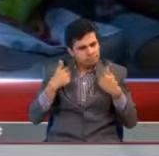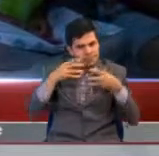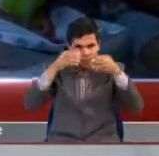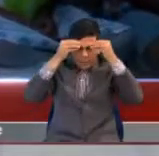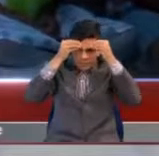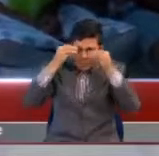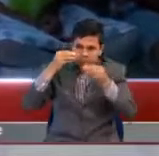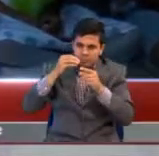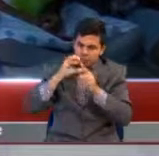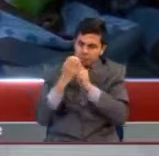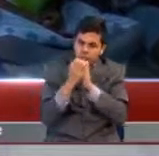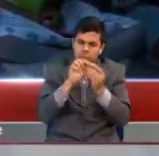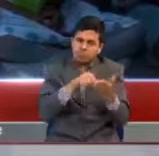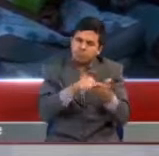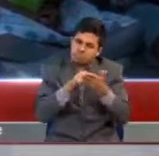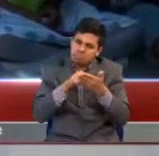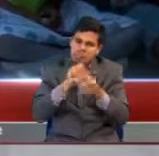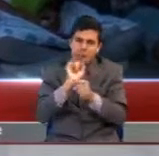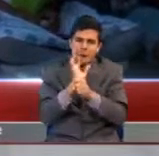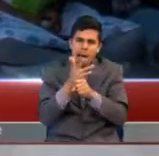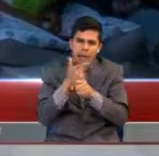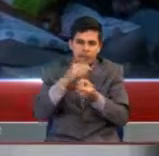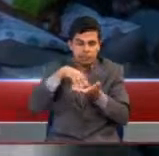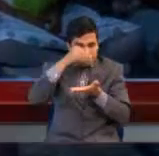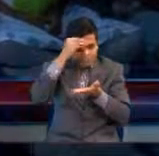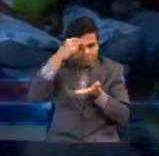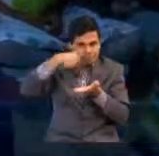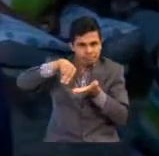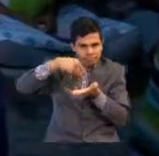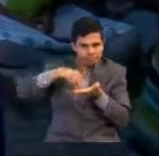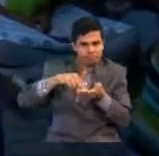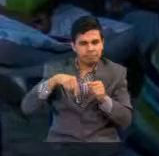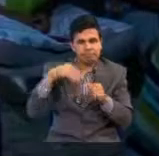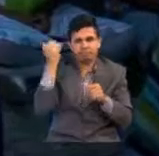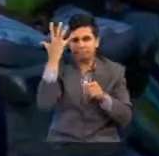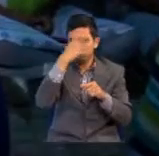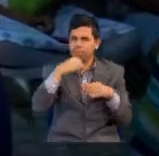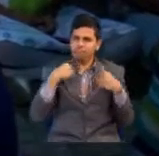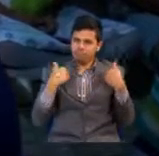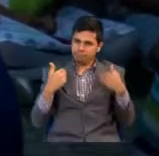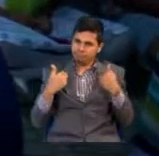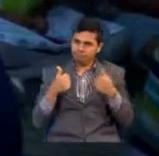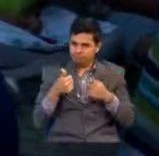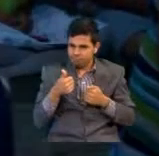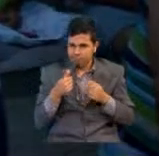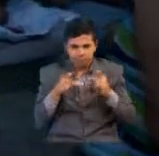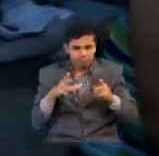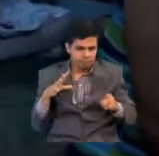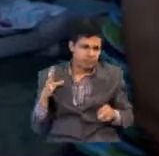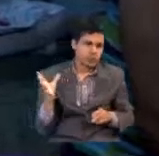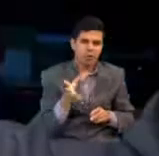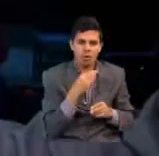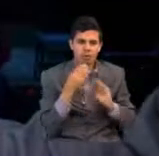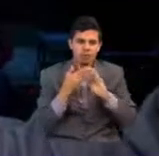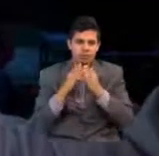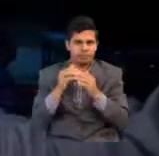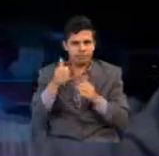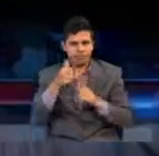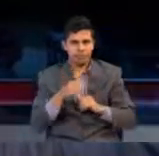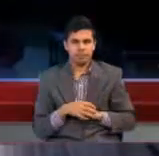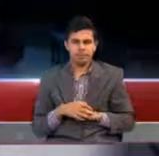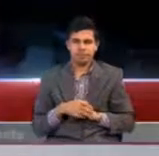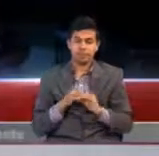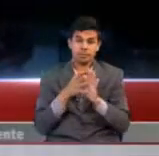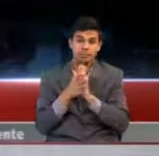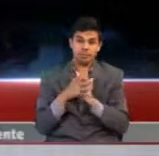las danzas, en lo artístico, y un espacio de recreación para toda la comunidad. Pues yo,